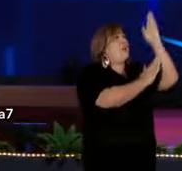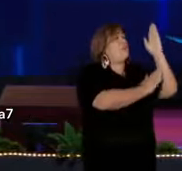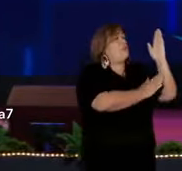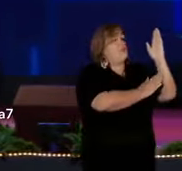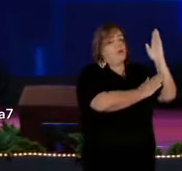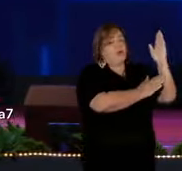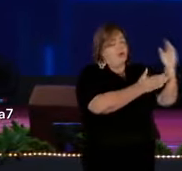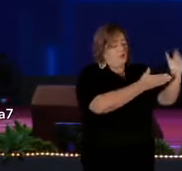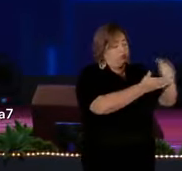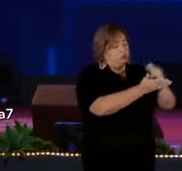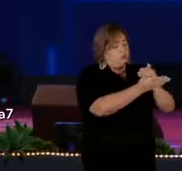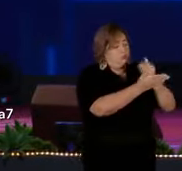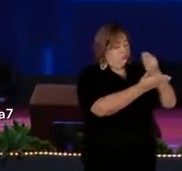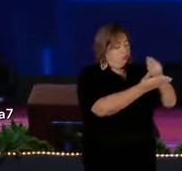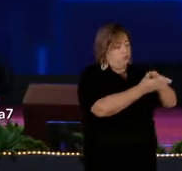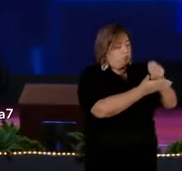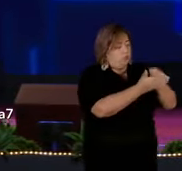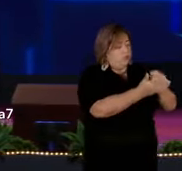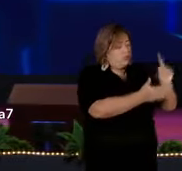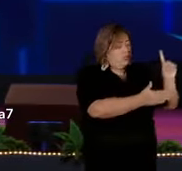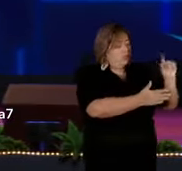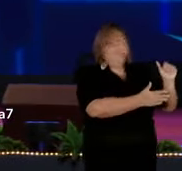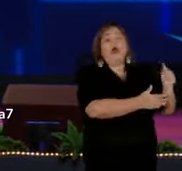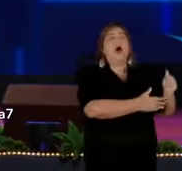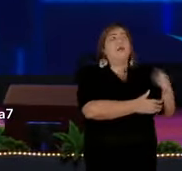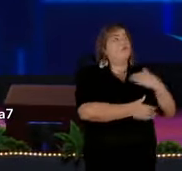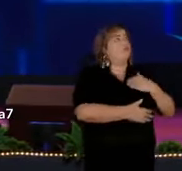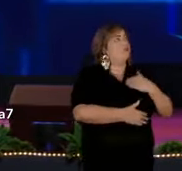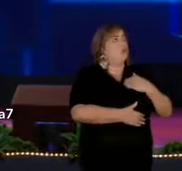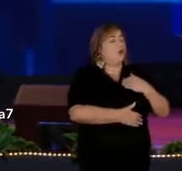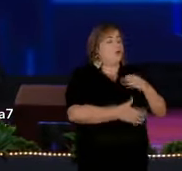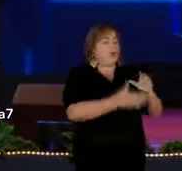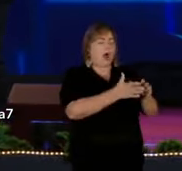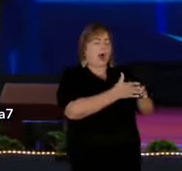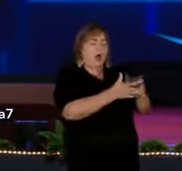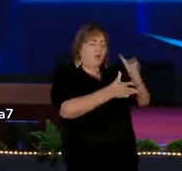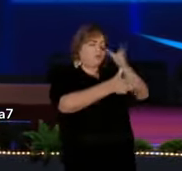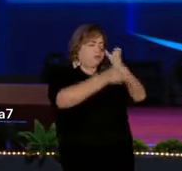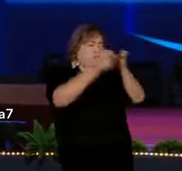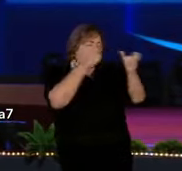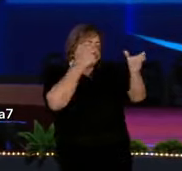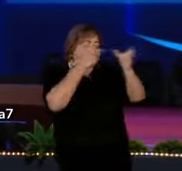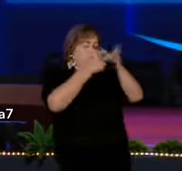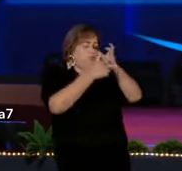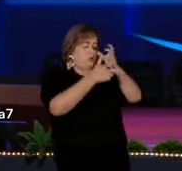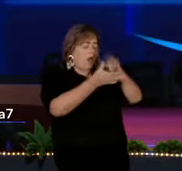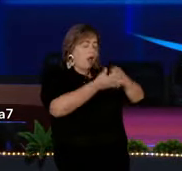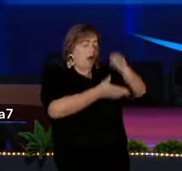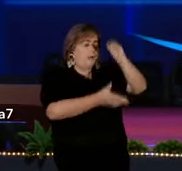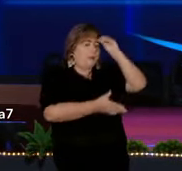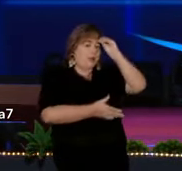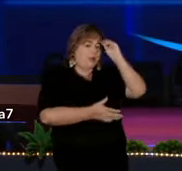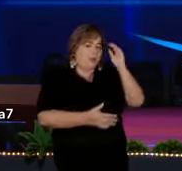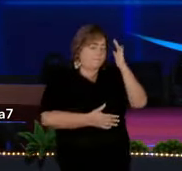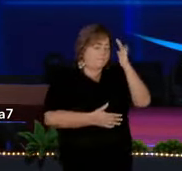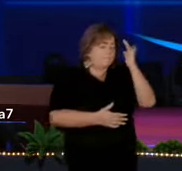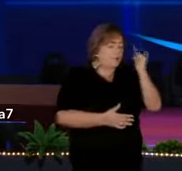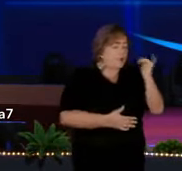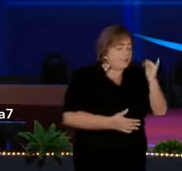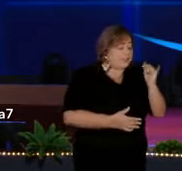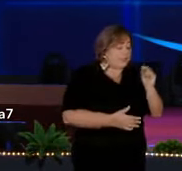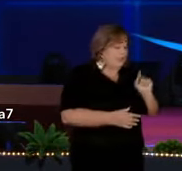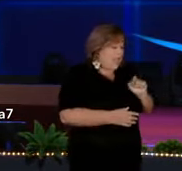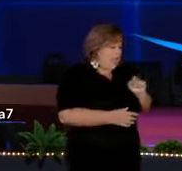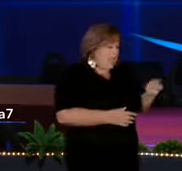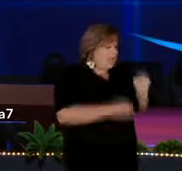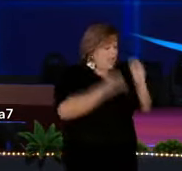me ministró tanto y se lo dije a Maritere. Maritere, porque tú sabes que tú le estás impartiendo a tus hijos una verdad que